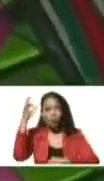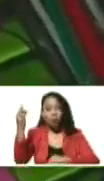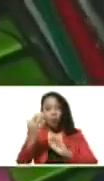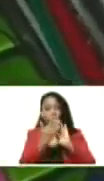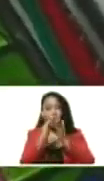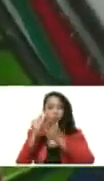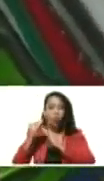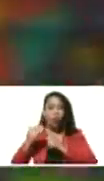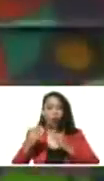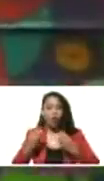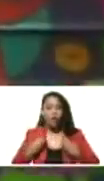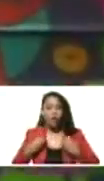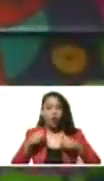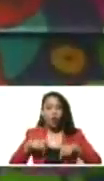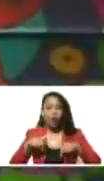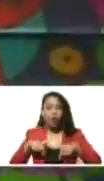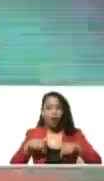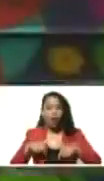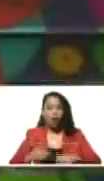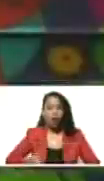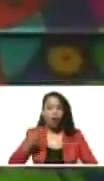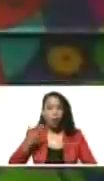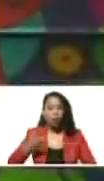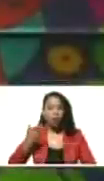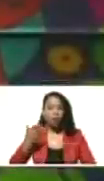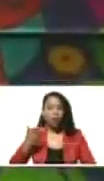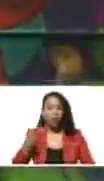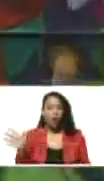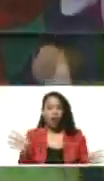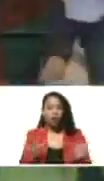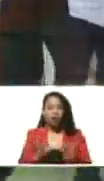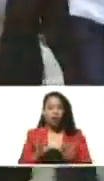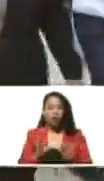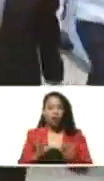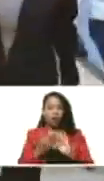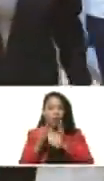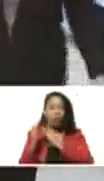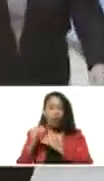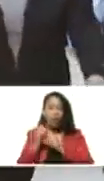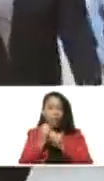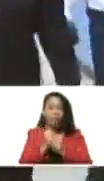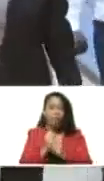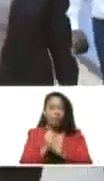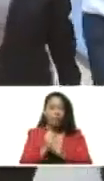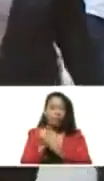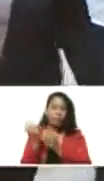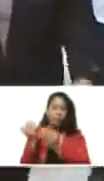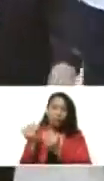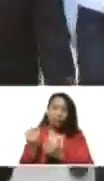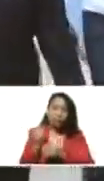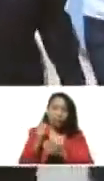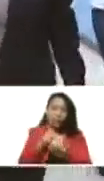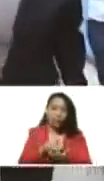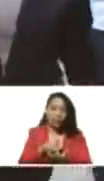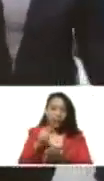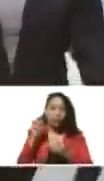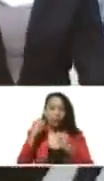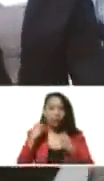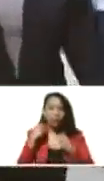hacen vida en este importante complejo urbanístico, lo esperan con ansia para conocer,